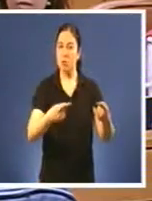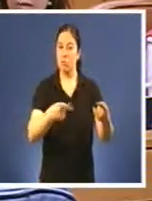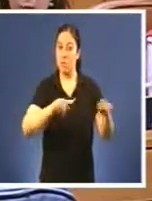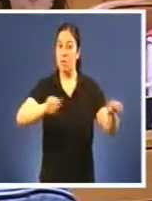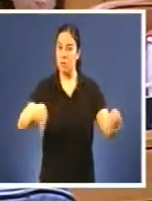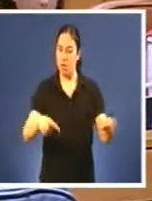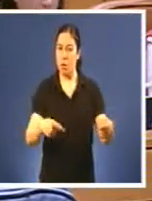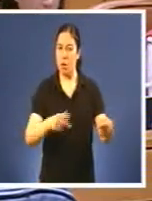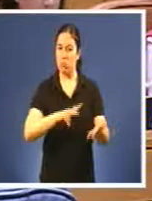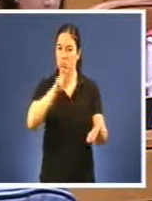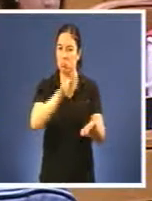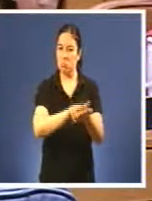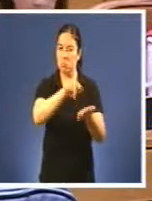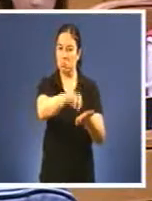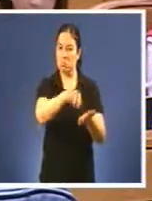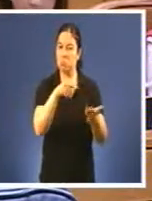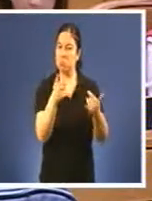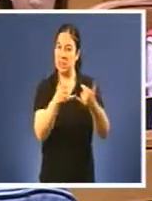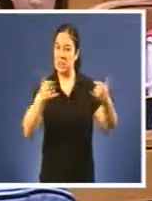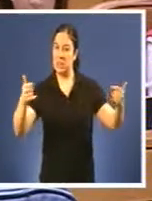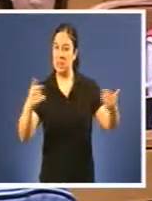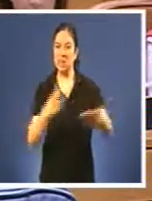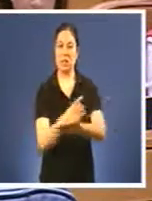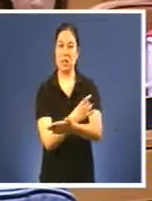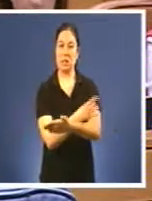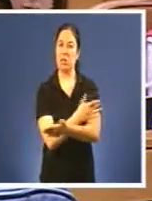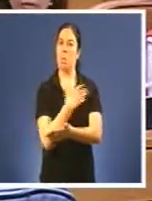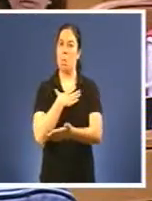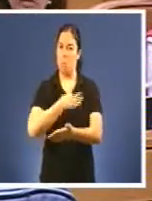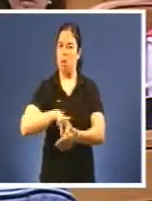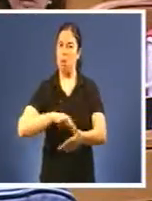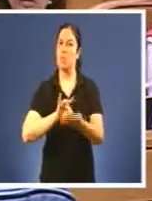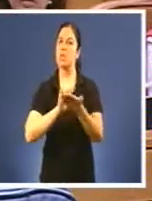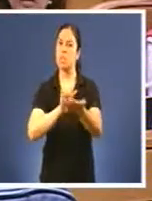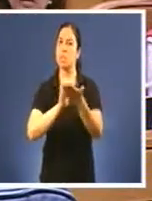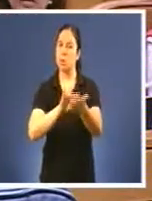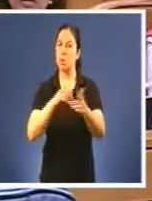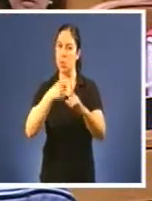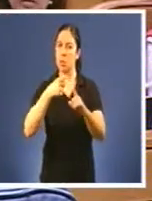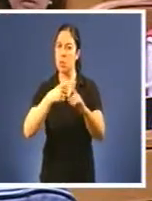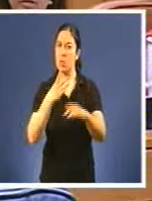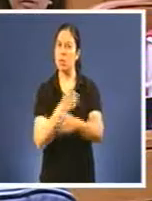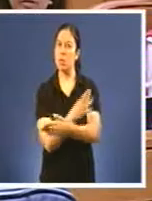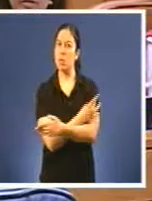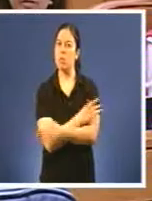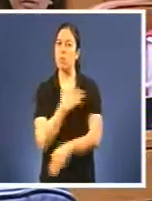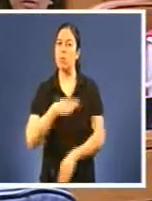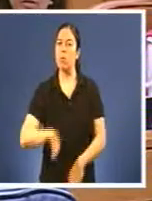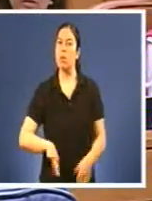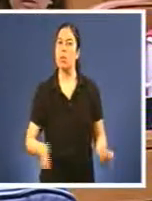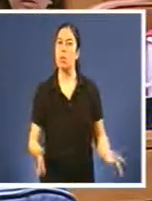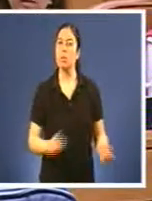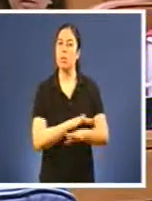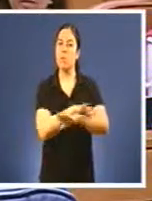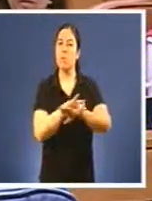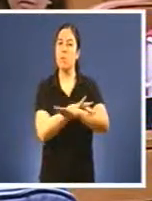estar en servicio para poder ser utilizada polos trenes? Que ministro de Fomento ten poder para decidir